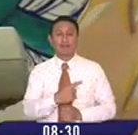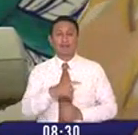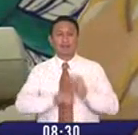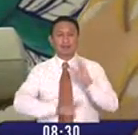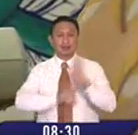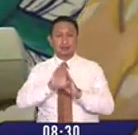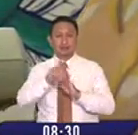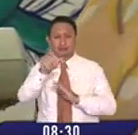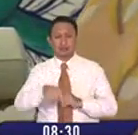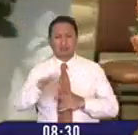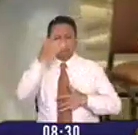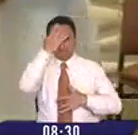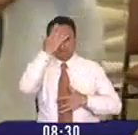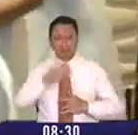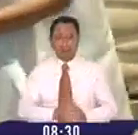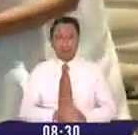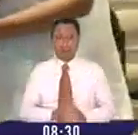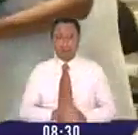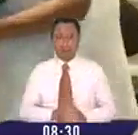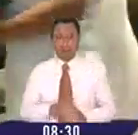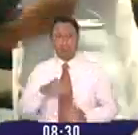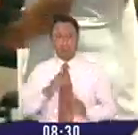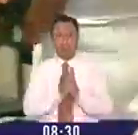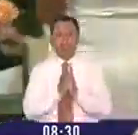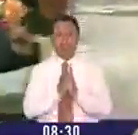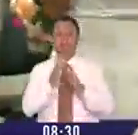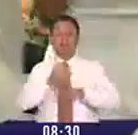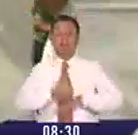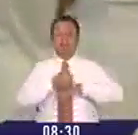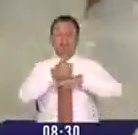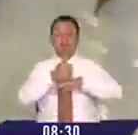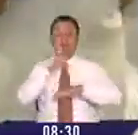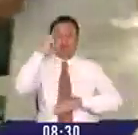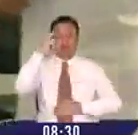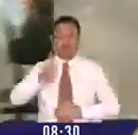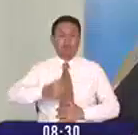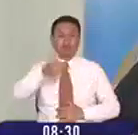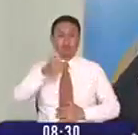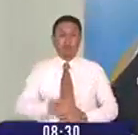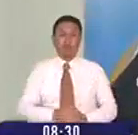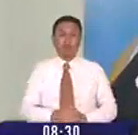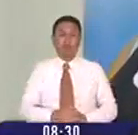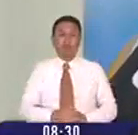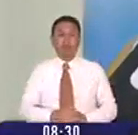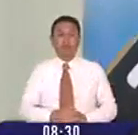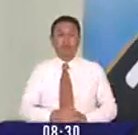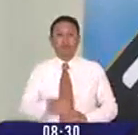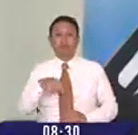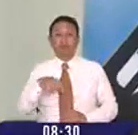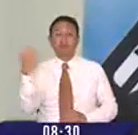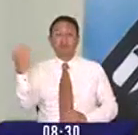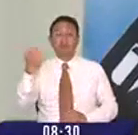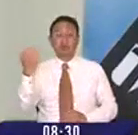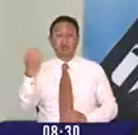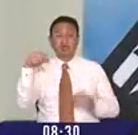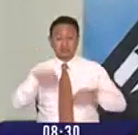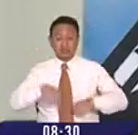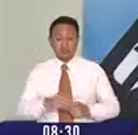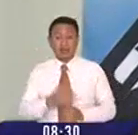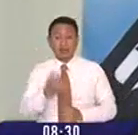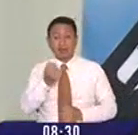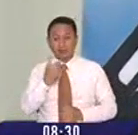quienes padecen esta enfermedad y hacer un llamado a las autoridades gubernamentales. Queremos que de emergencia se descentralice